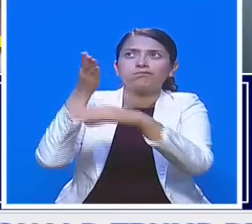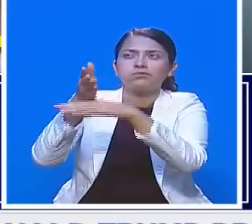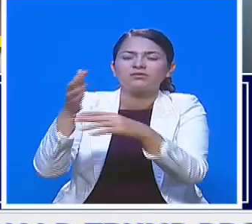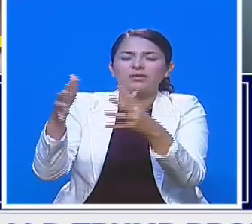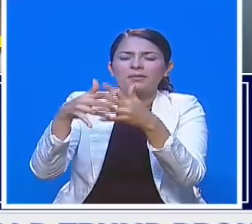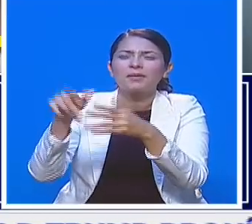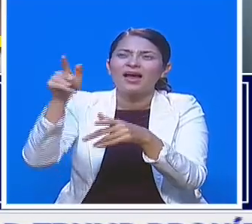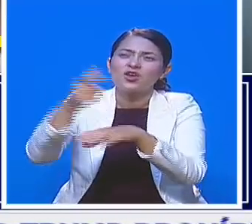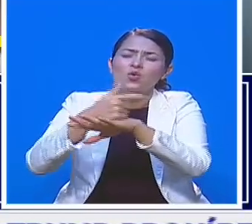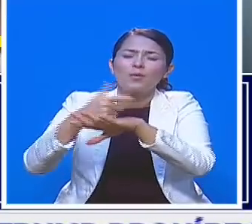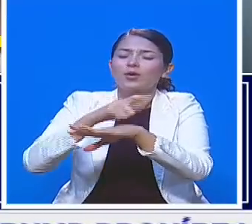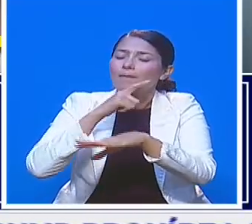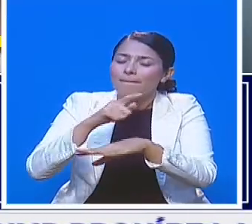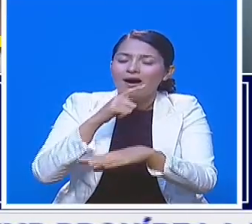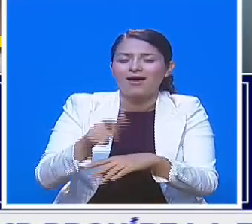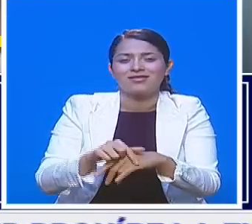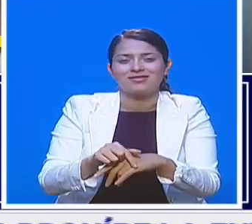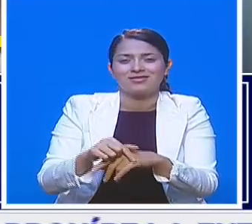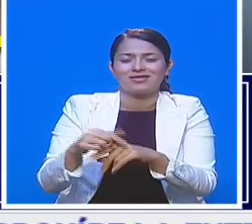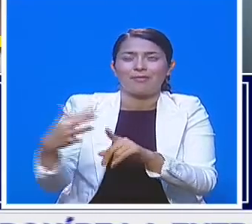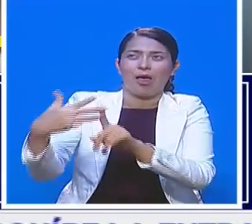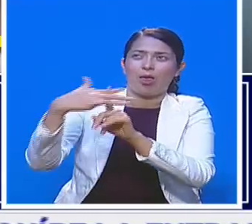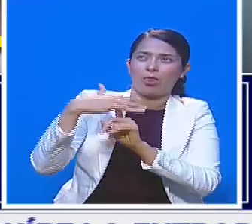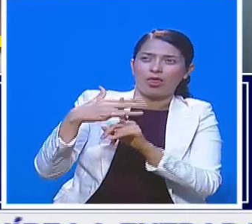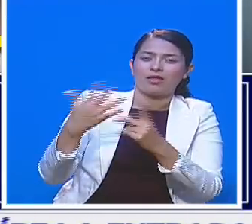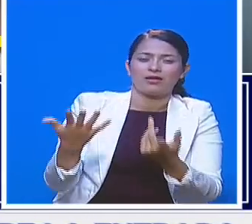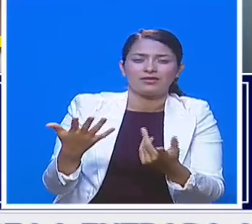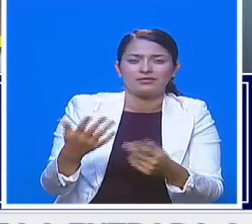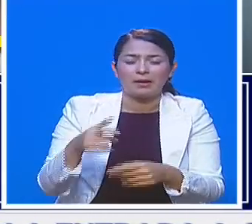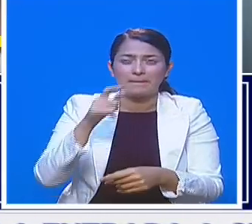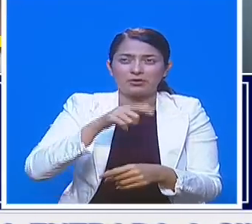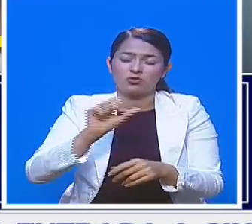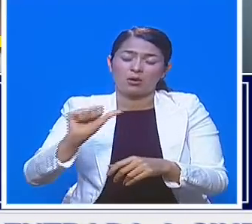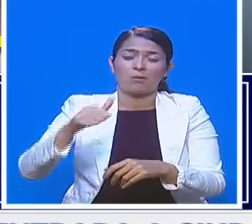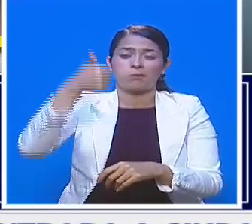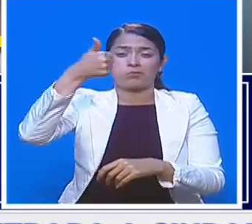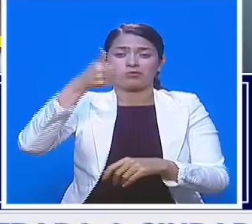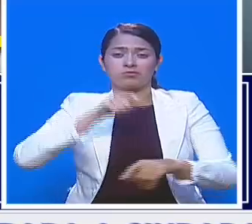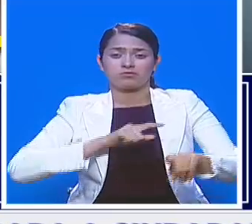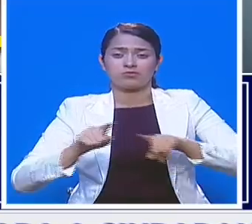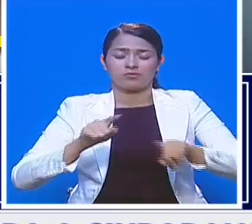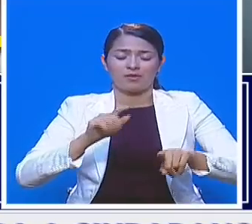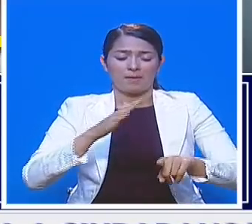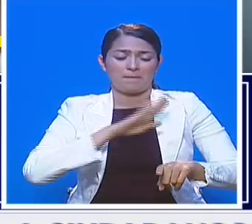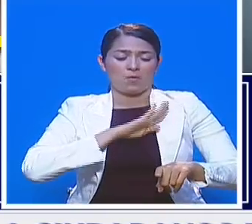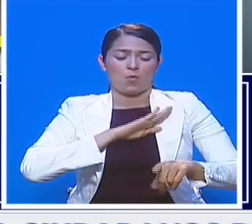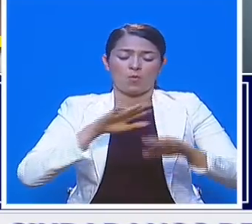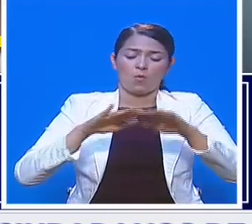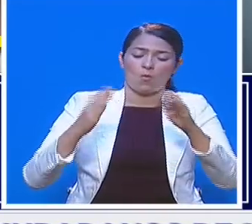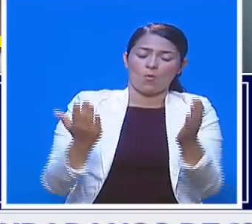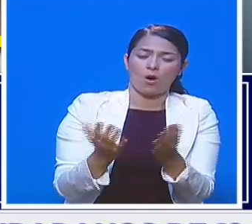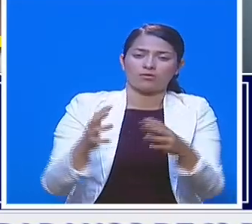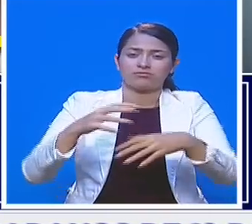mala, es el fascismo, son los supremacistas, los que se creen dueños del mundo